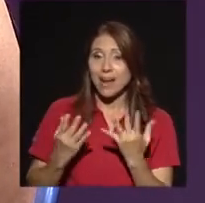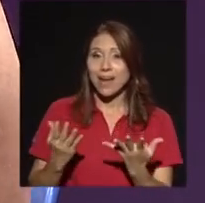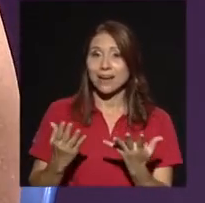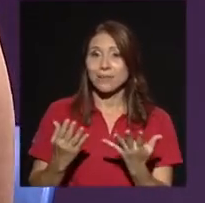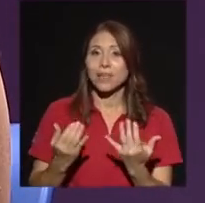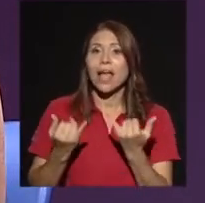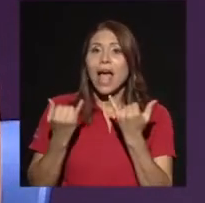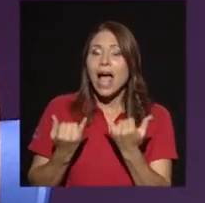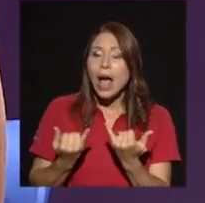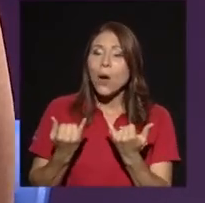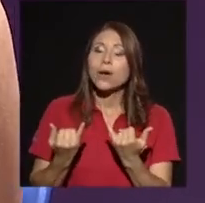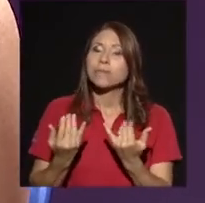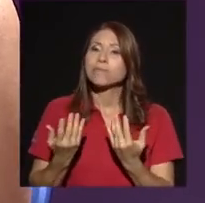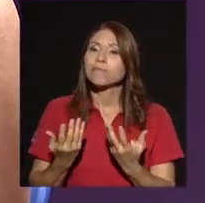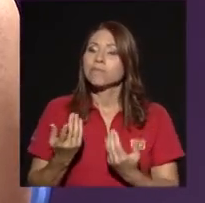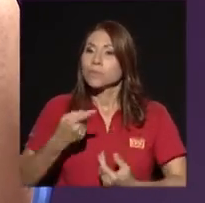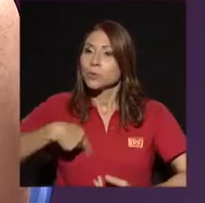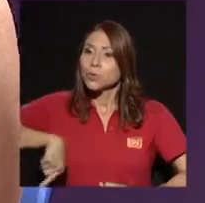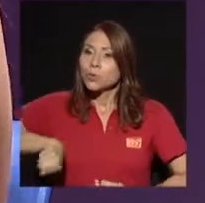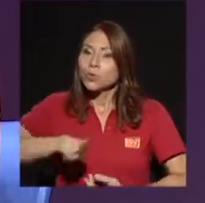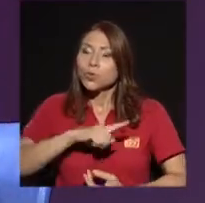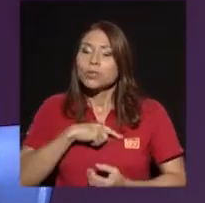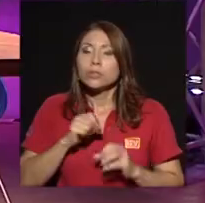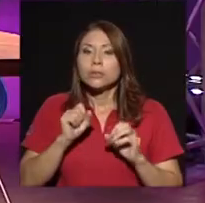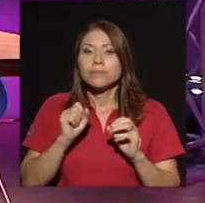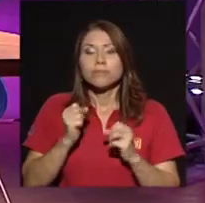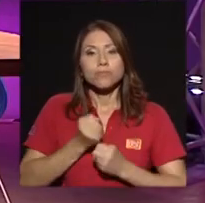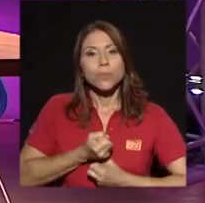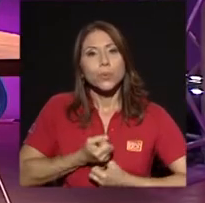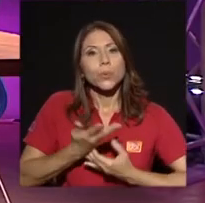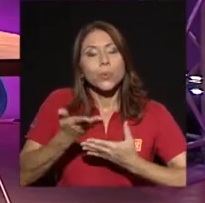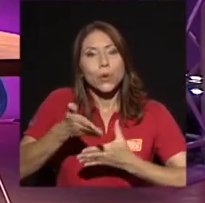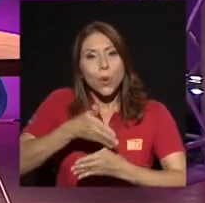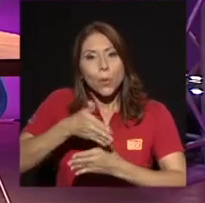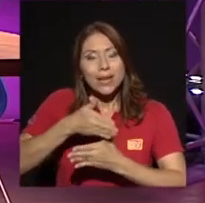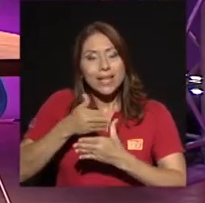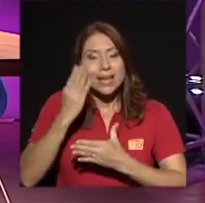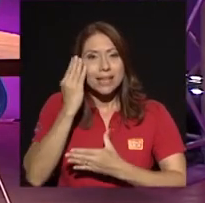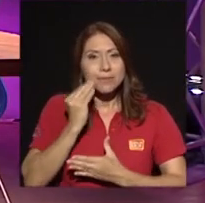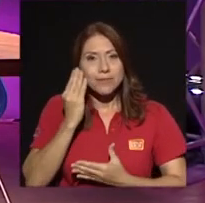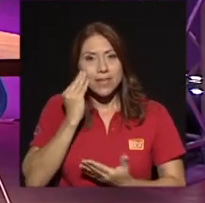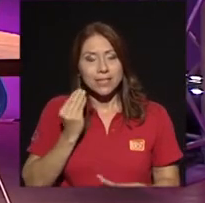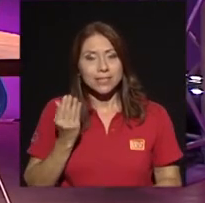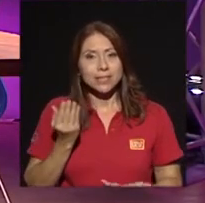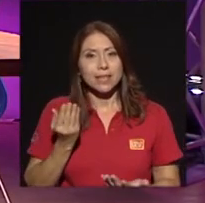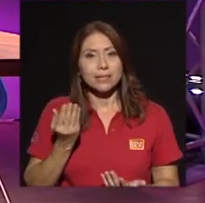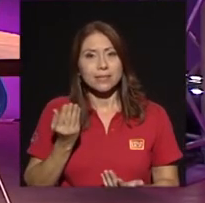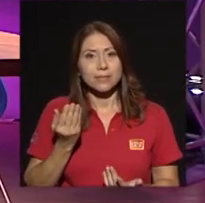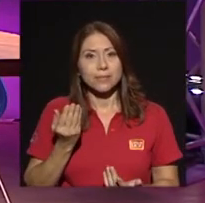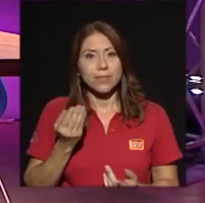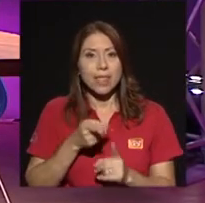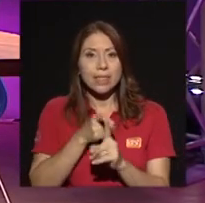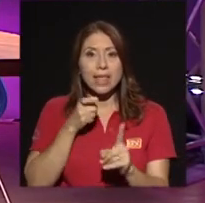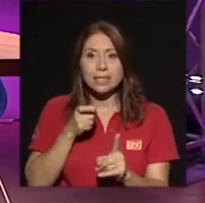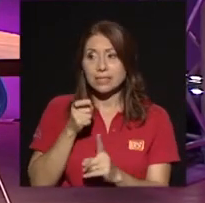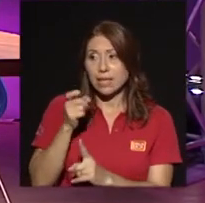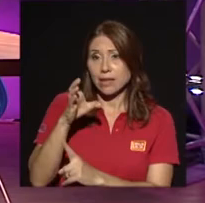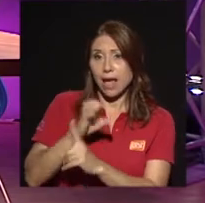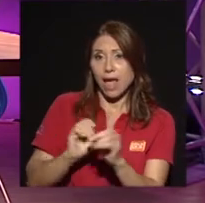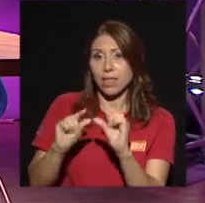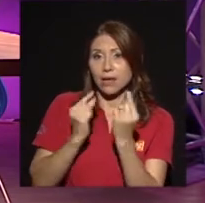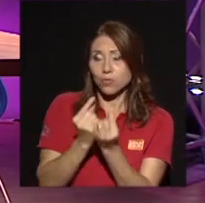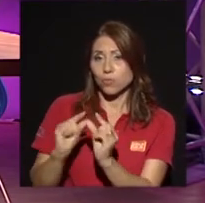vamos a dar un espacio en el cual podamos compartir las vivencias desde los colectivos